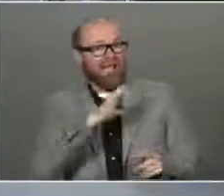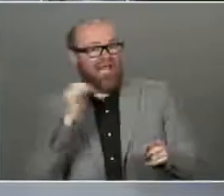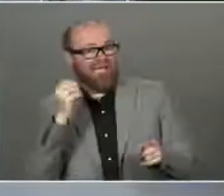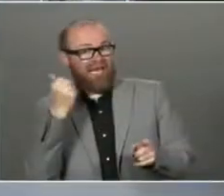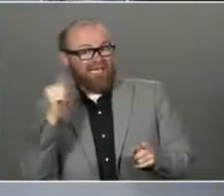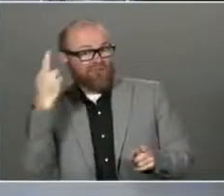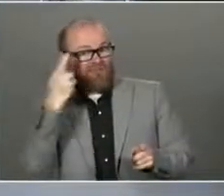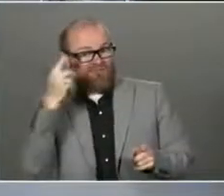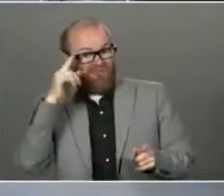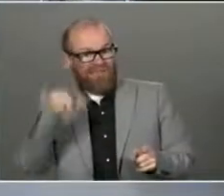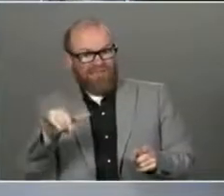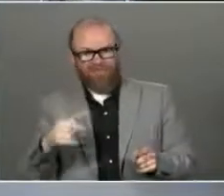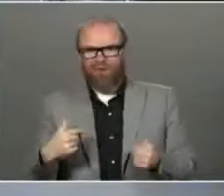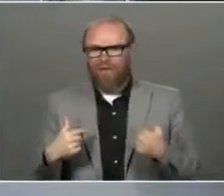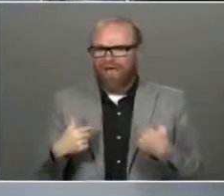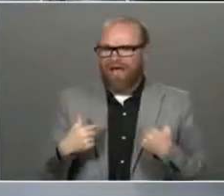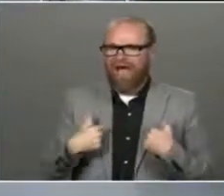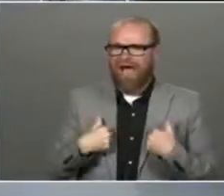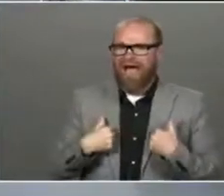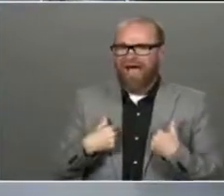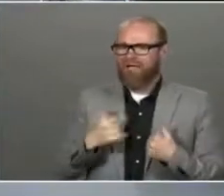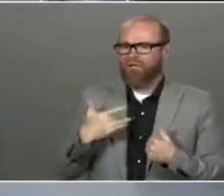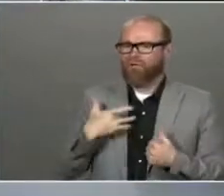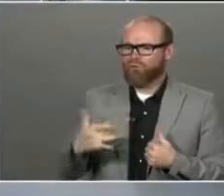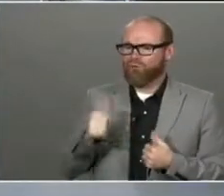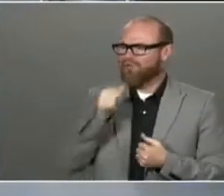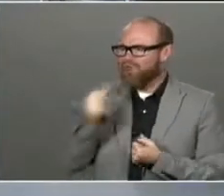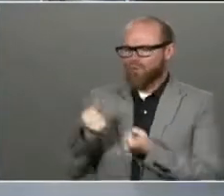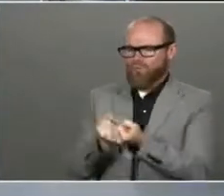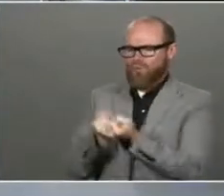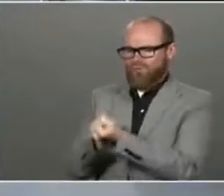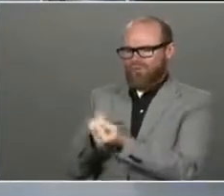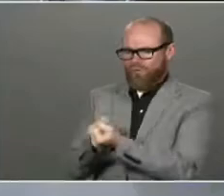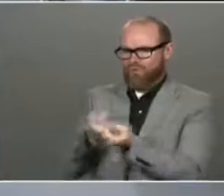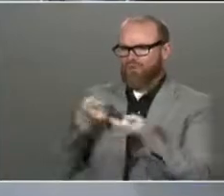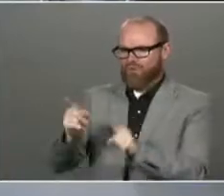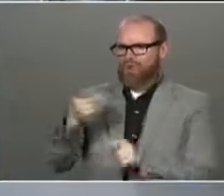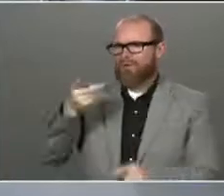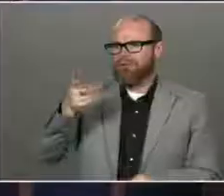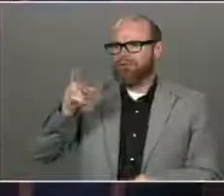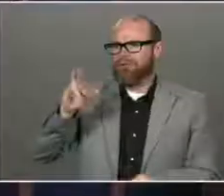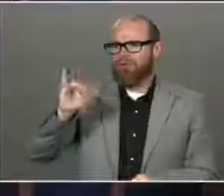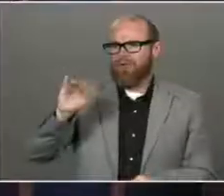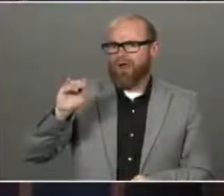postulaciones primarias. No apoyo en las...